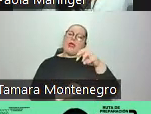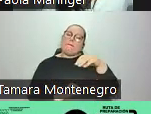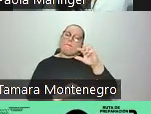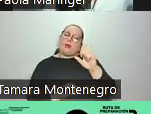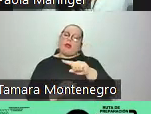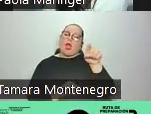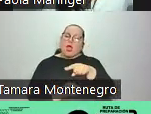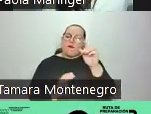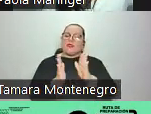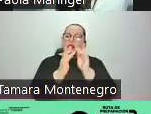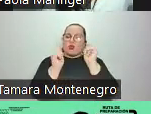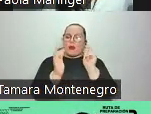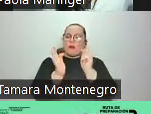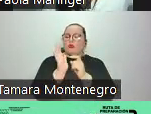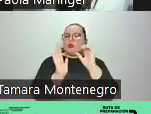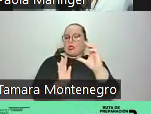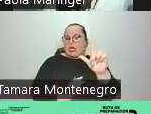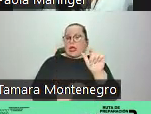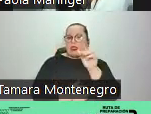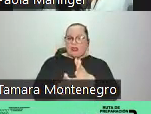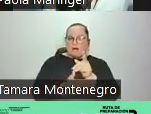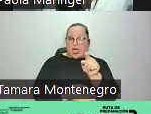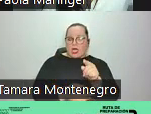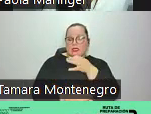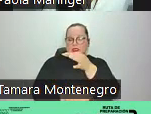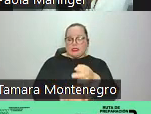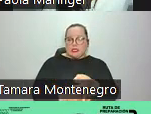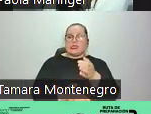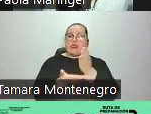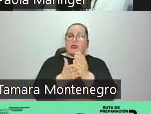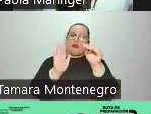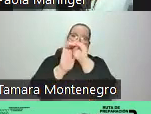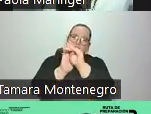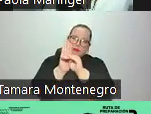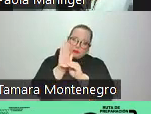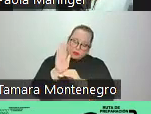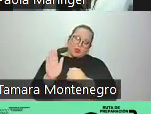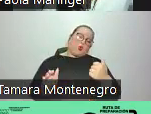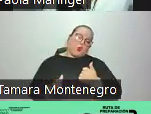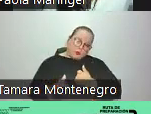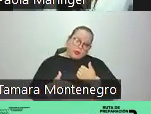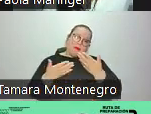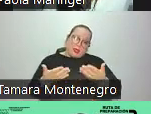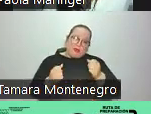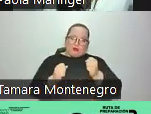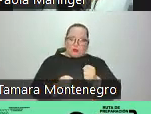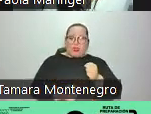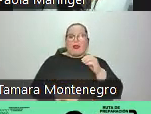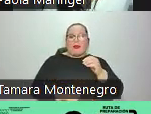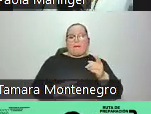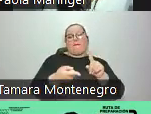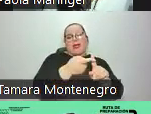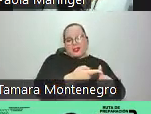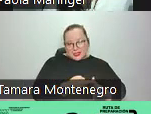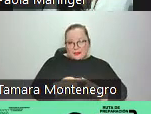creaempleo@santotomas.cl. Estos requisitos claramente son súper necesarios como para que tú puedas concursar dentro de